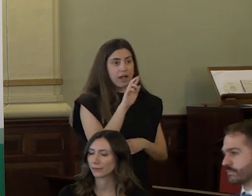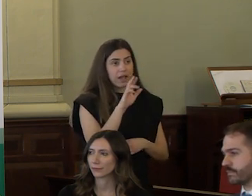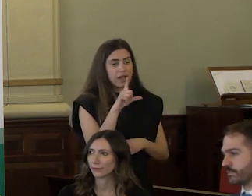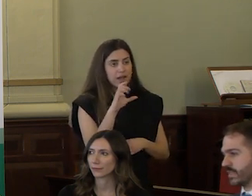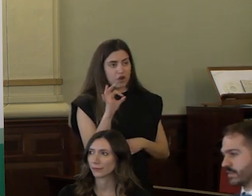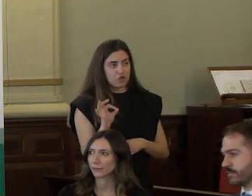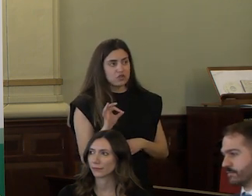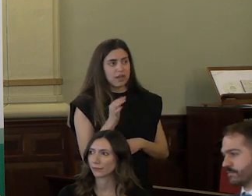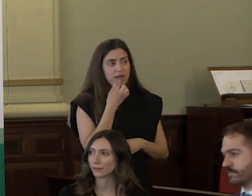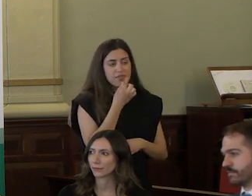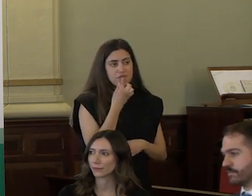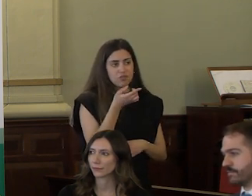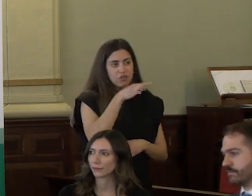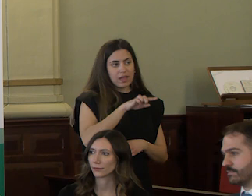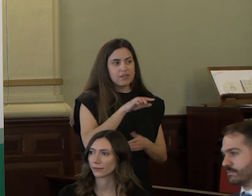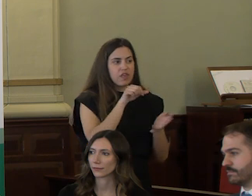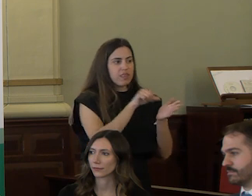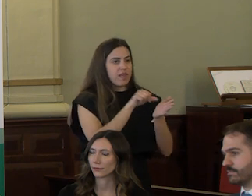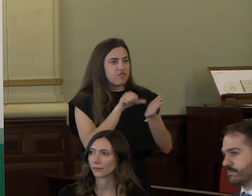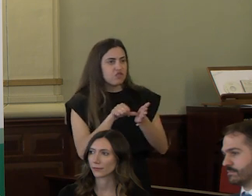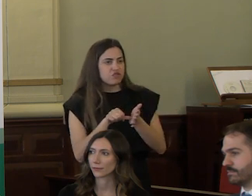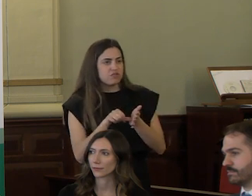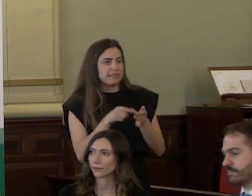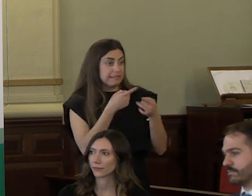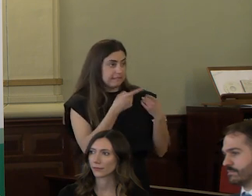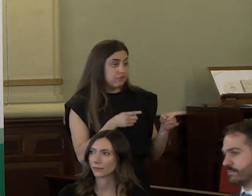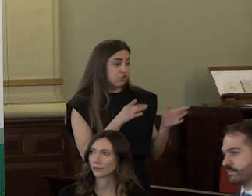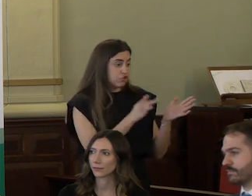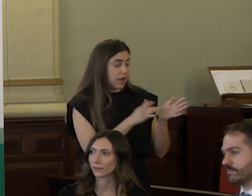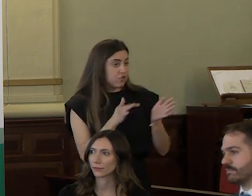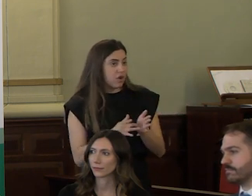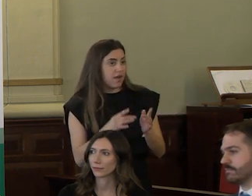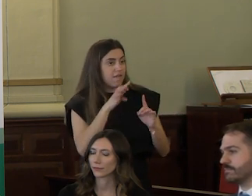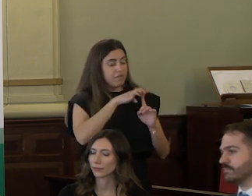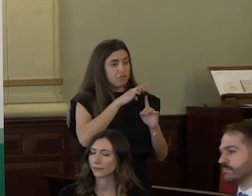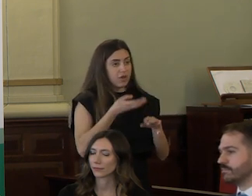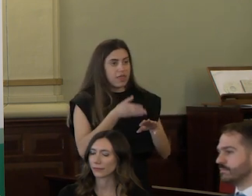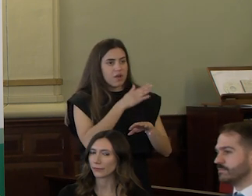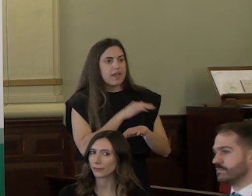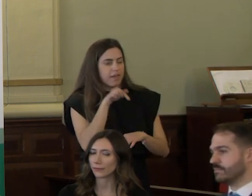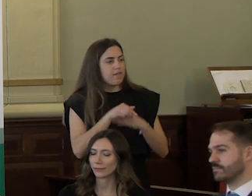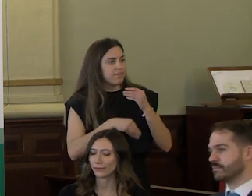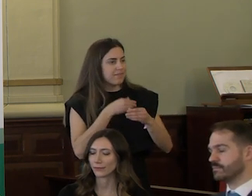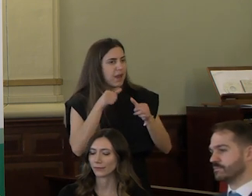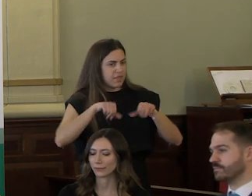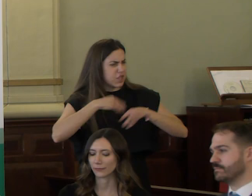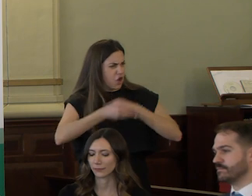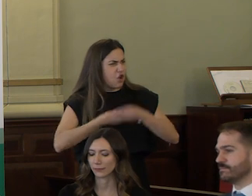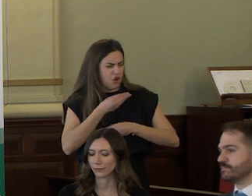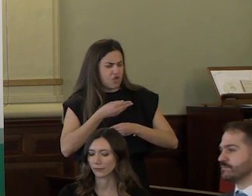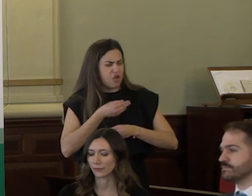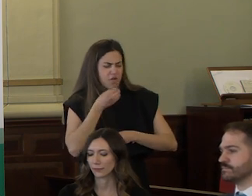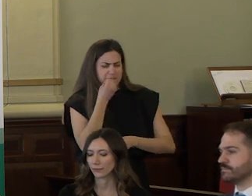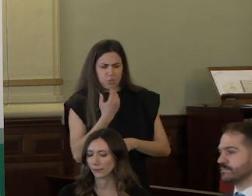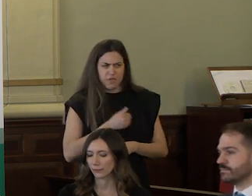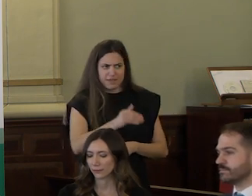pues, por distintos centros, Toledo, Ibiza, y lo va a hacer muy bien en Albacete. El compromiso de nuestra gente